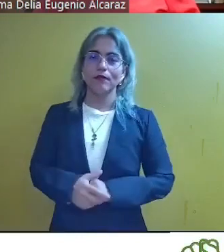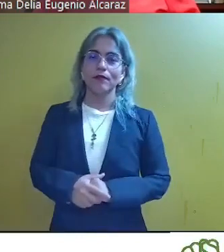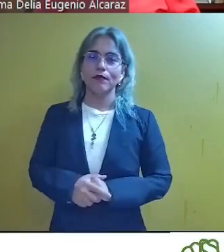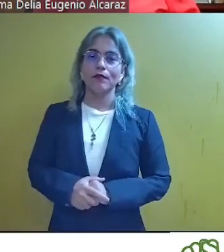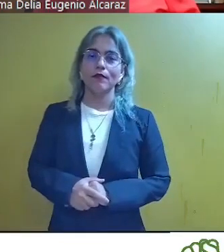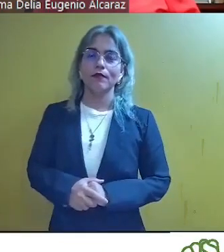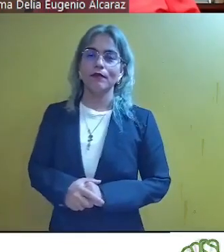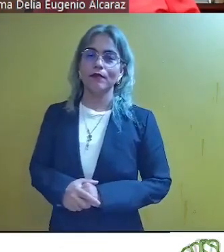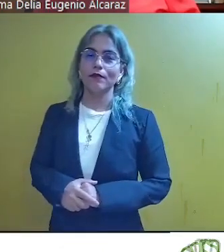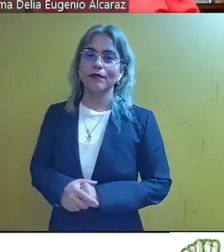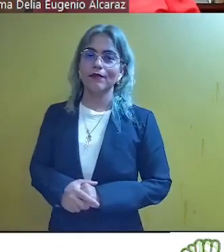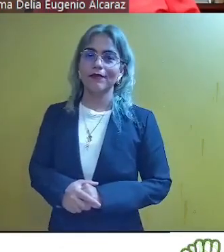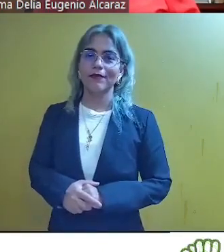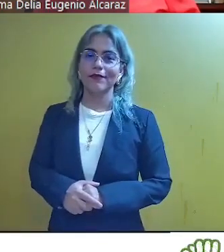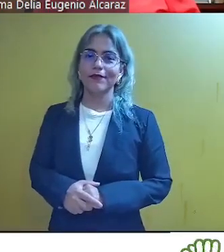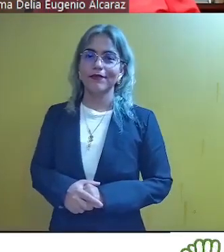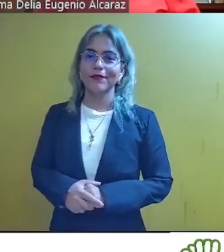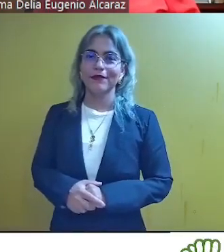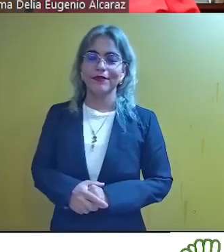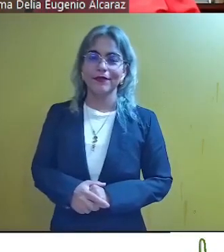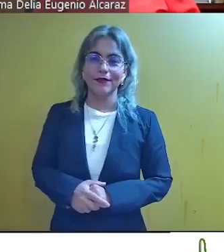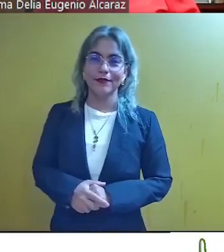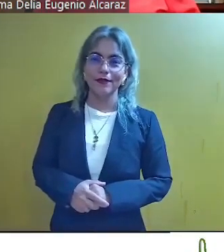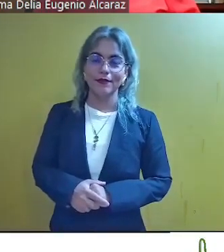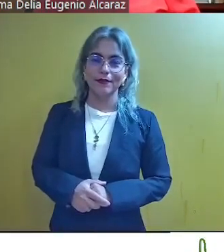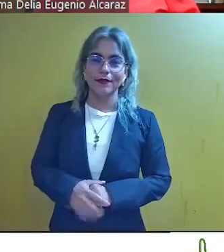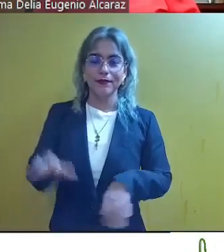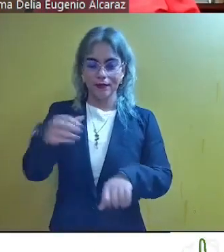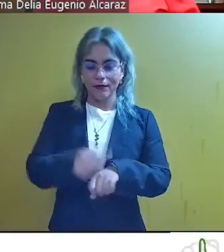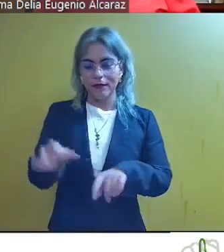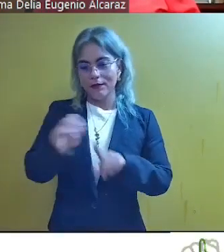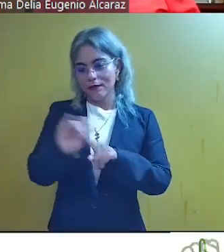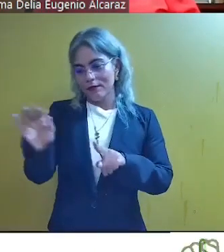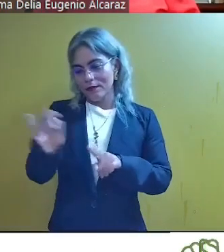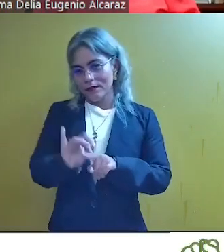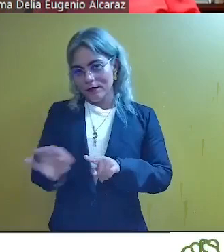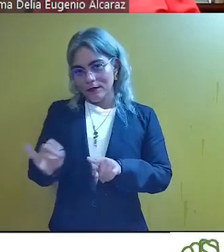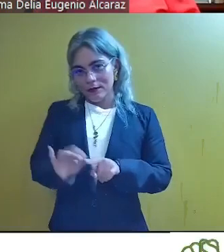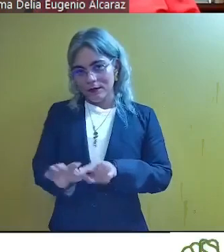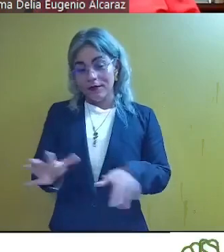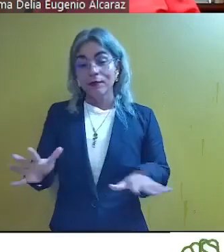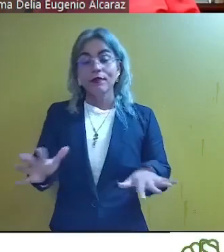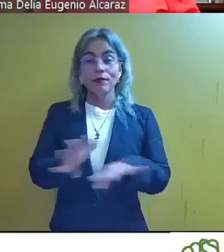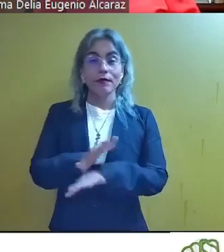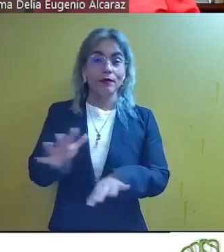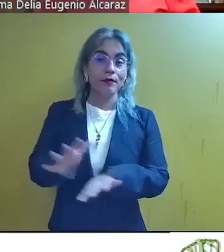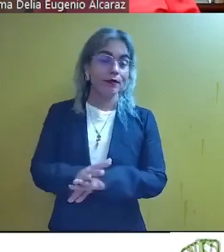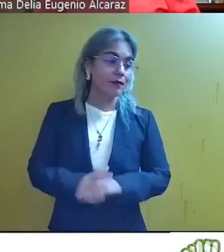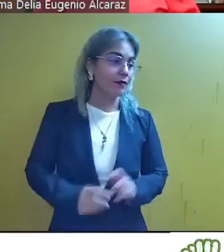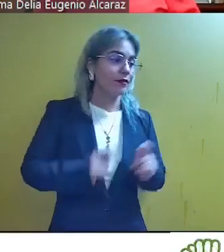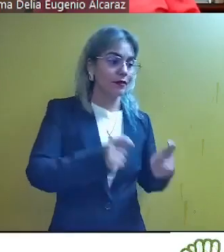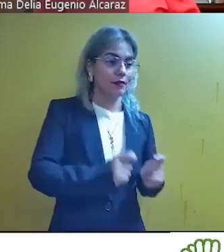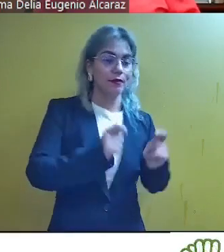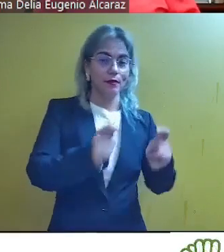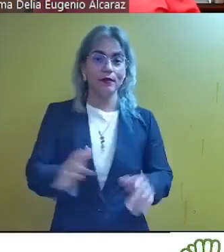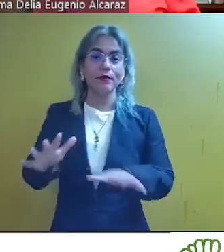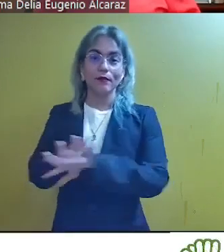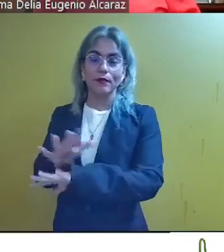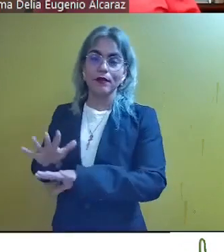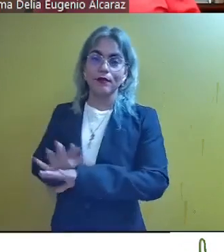Tal consideración recoge su sustento en la tesis 1, diagonal 2008, de rubro Cambio de adscripción de integrantes del Servicio Profesional